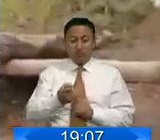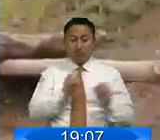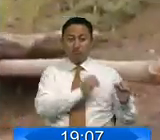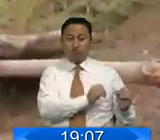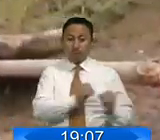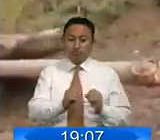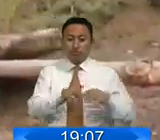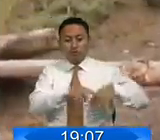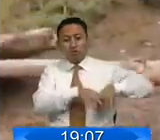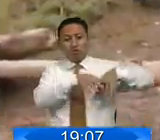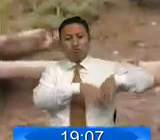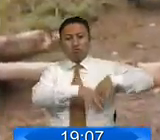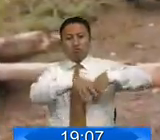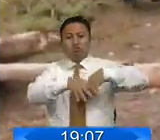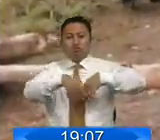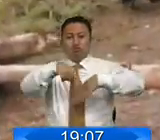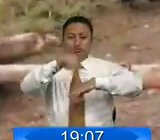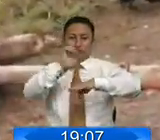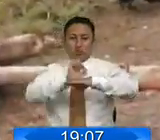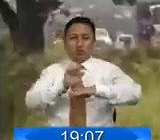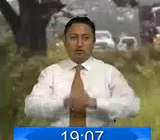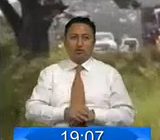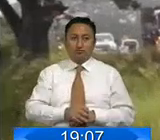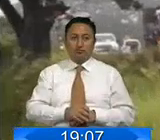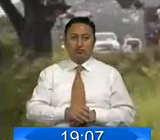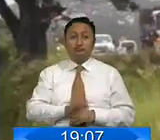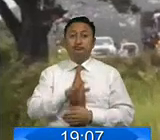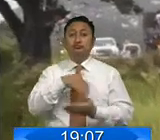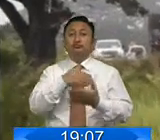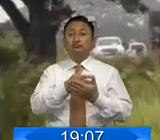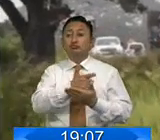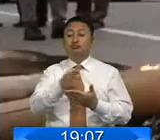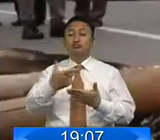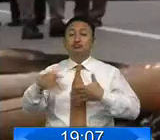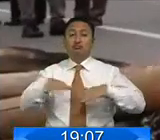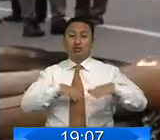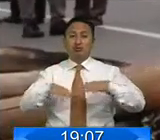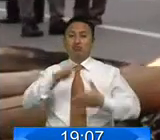gran movilización en el país que desembocará en la suspensión de